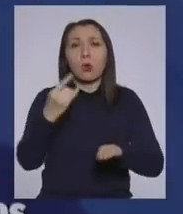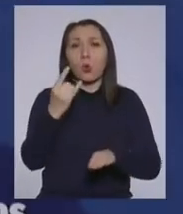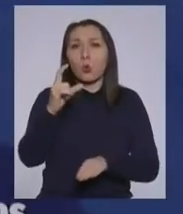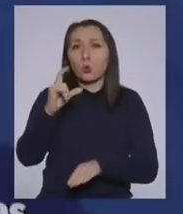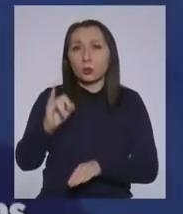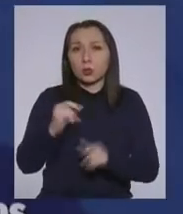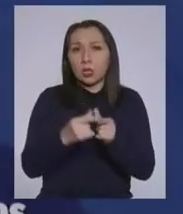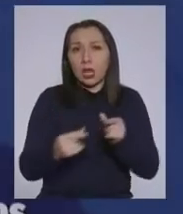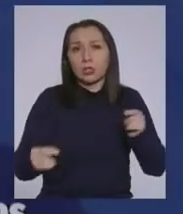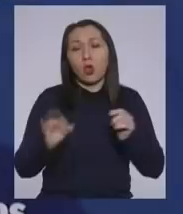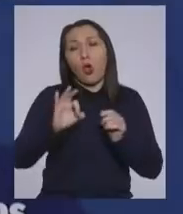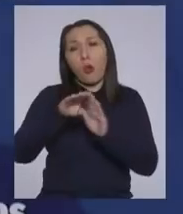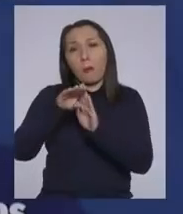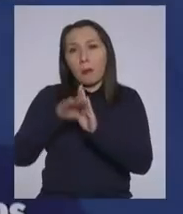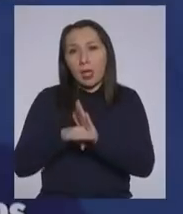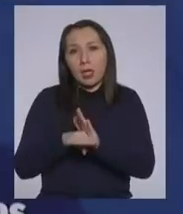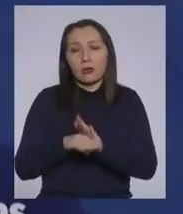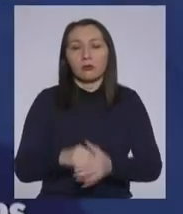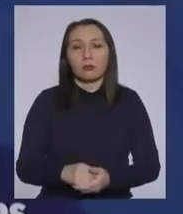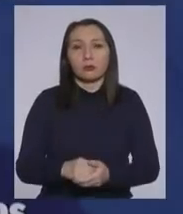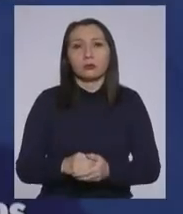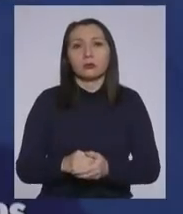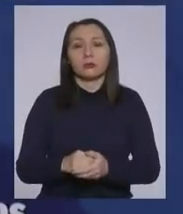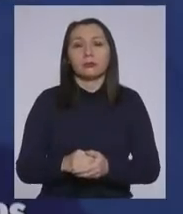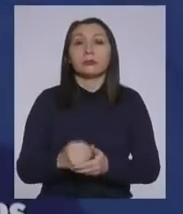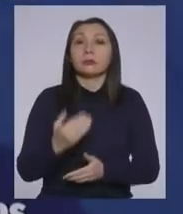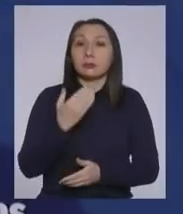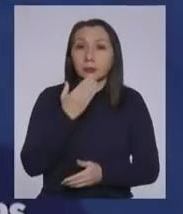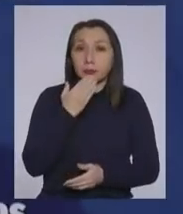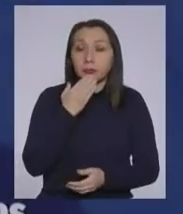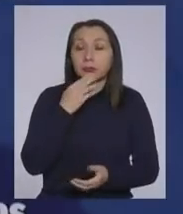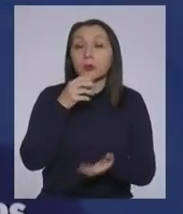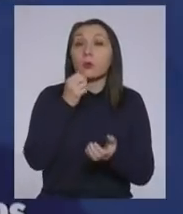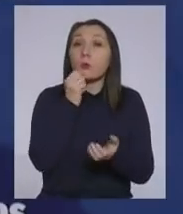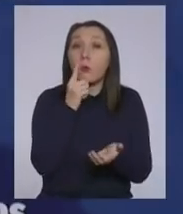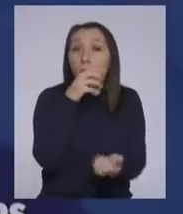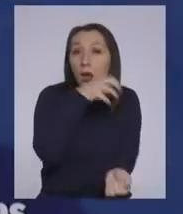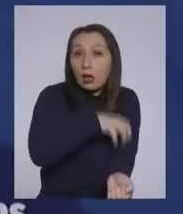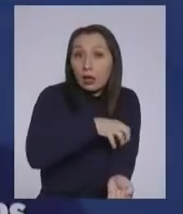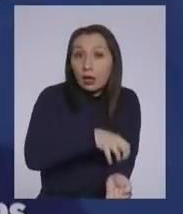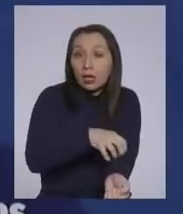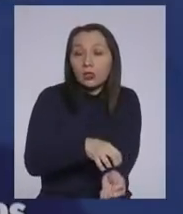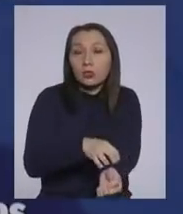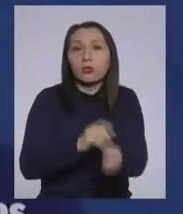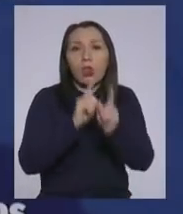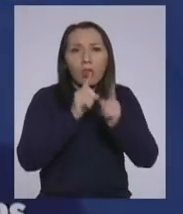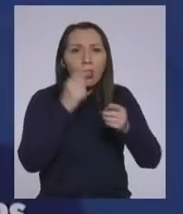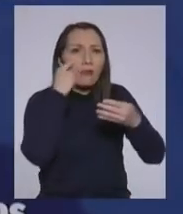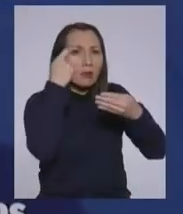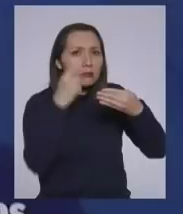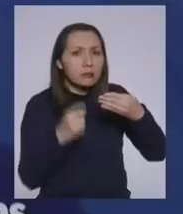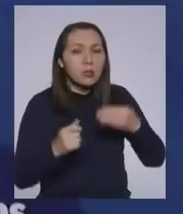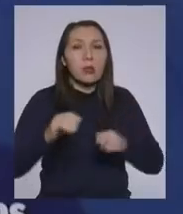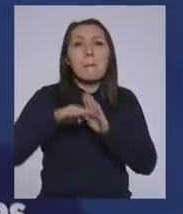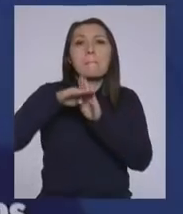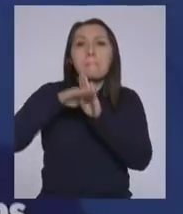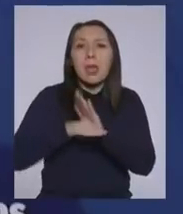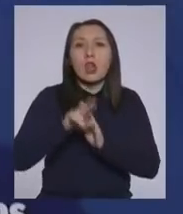nacional, o menos, obviamente, y en la región correspondiente eso tiene que ser así, menos